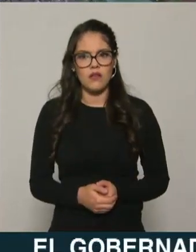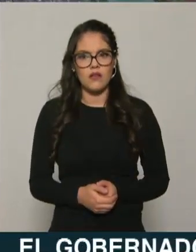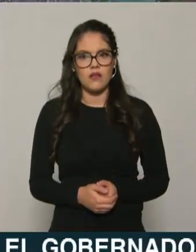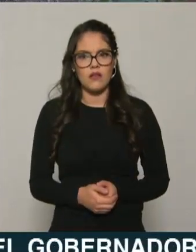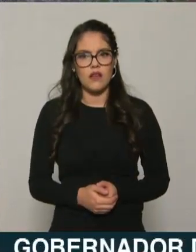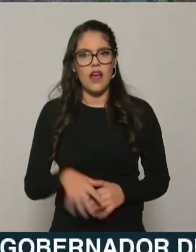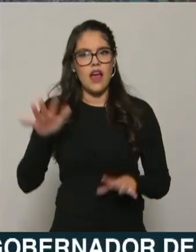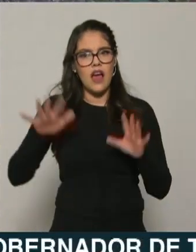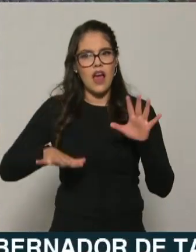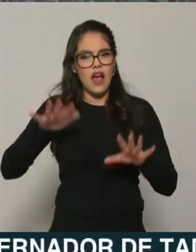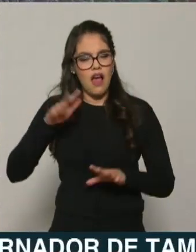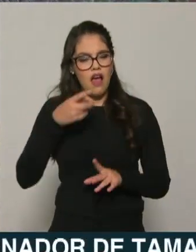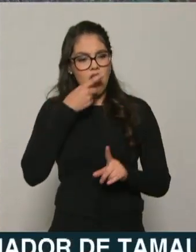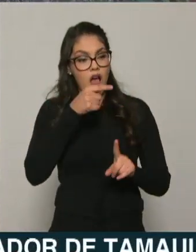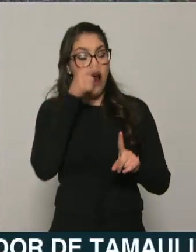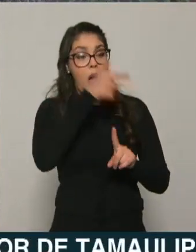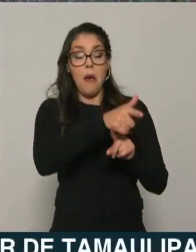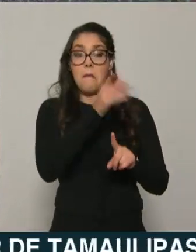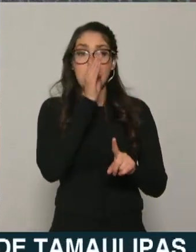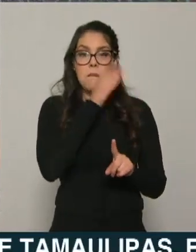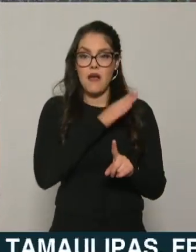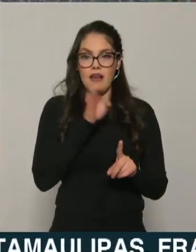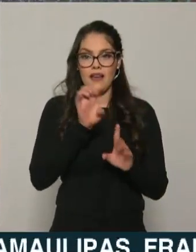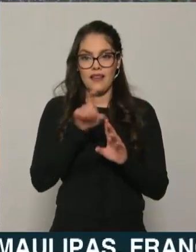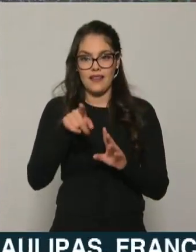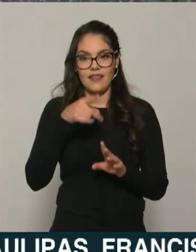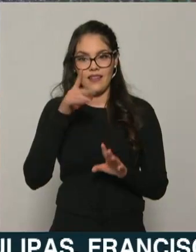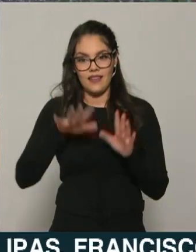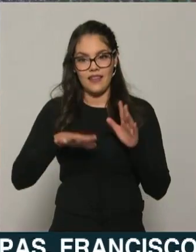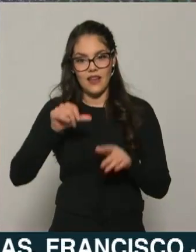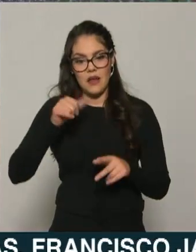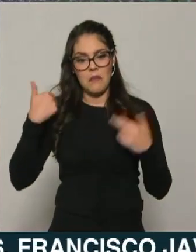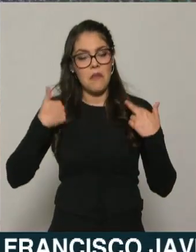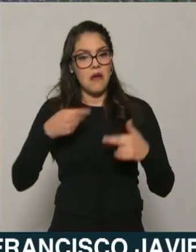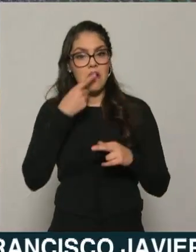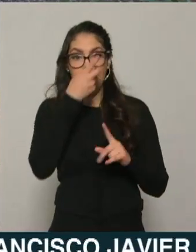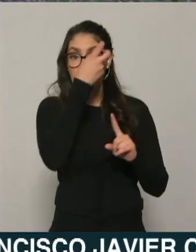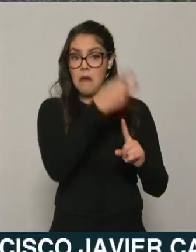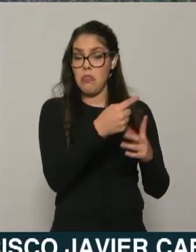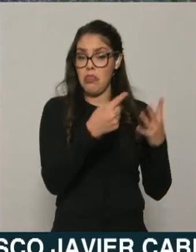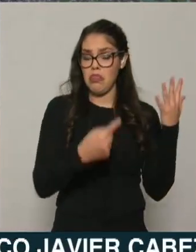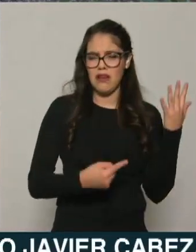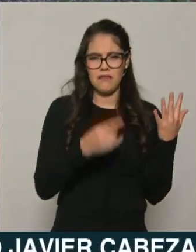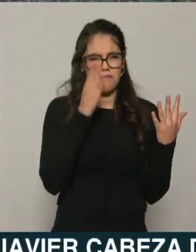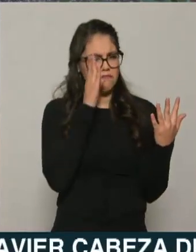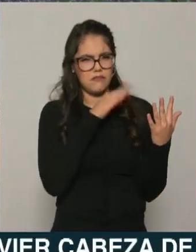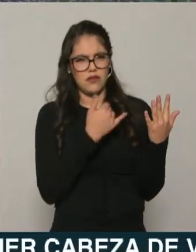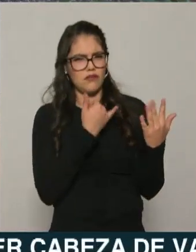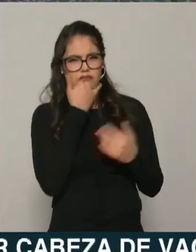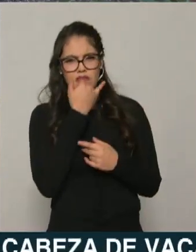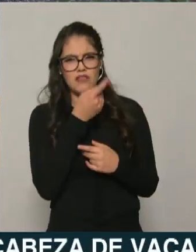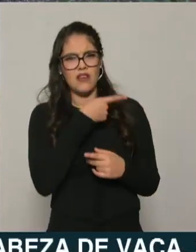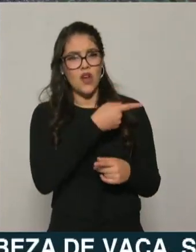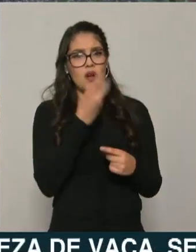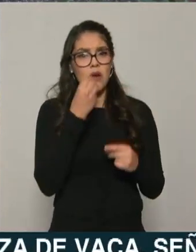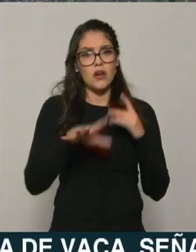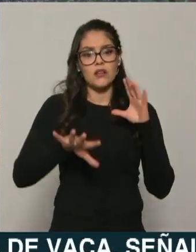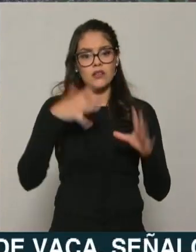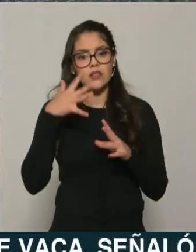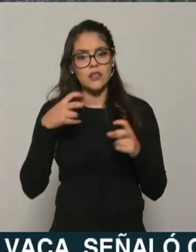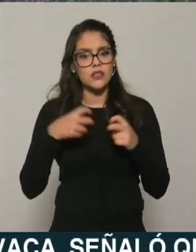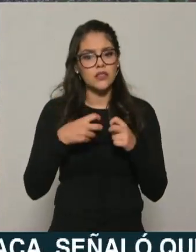mal. Cuando Adara estaba mal diagnosticada por las profesoras, decían que tenía hiperactividad